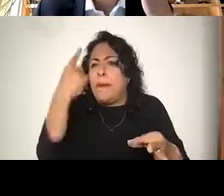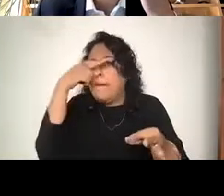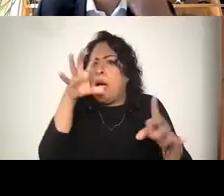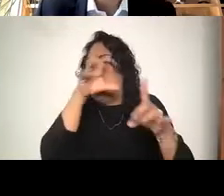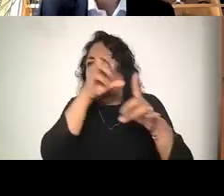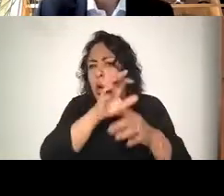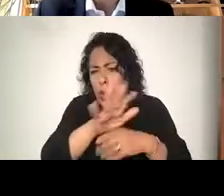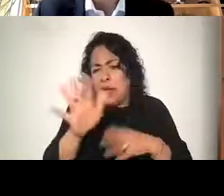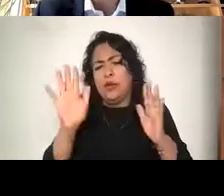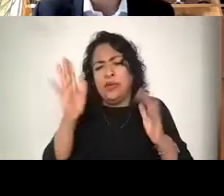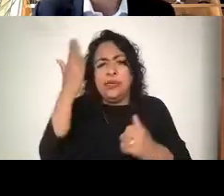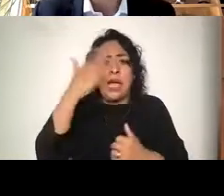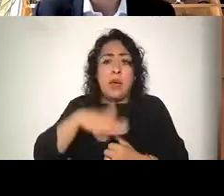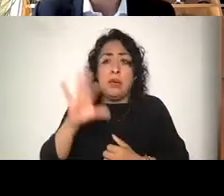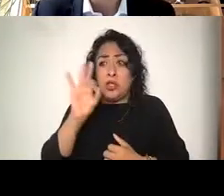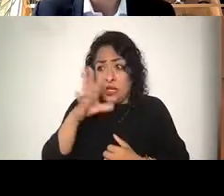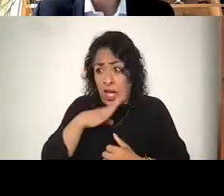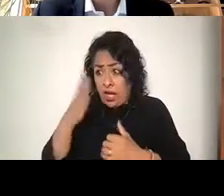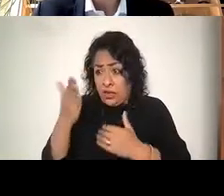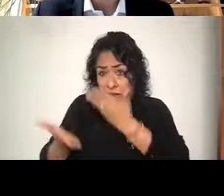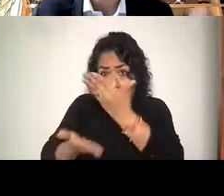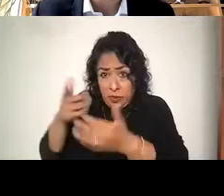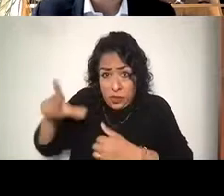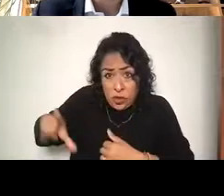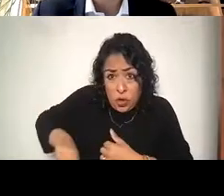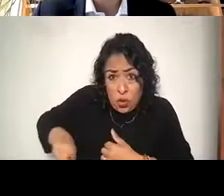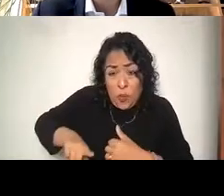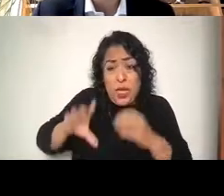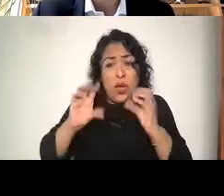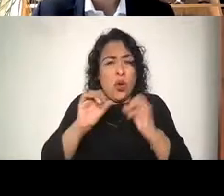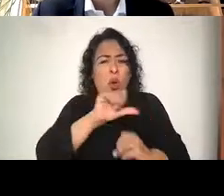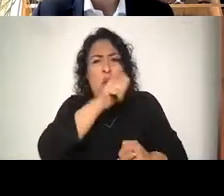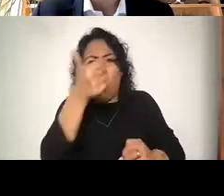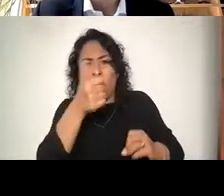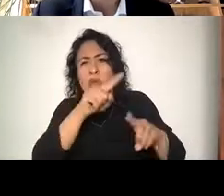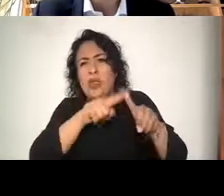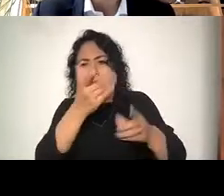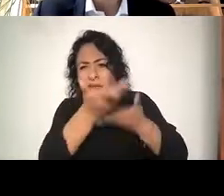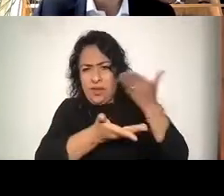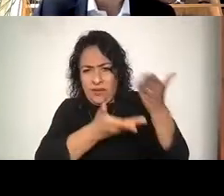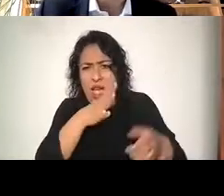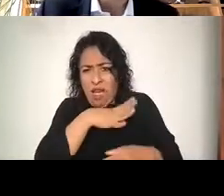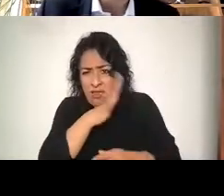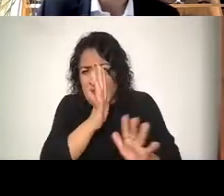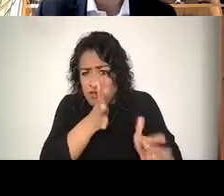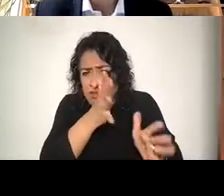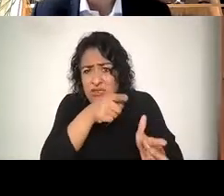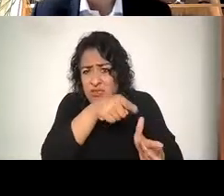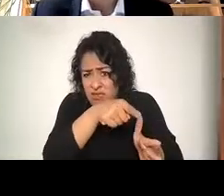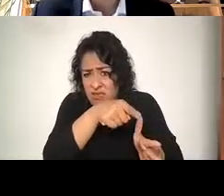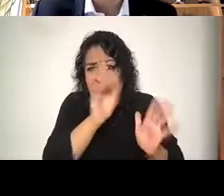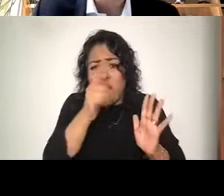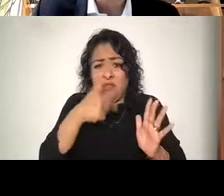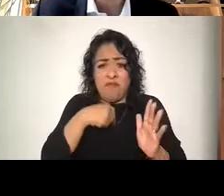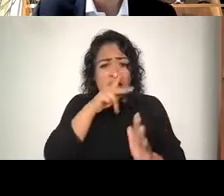que si hubiera un servicio público o otro tipo de servicio que ya estuviera en el lugar en donde estamos,